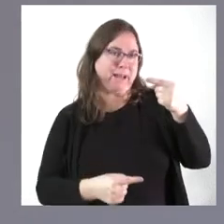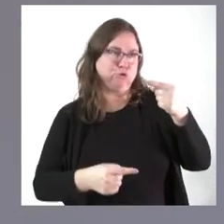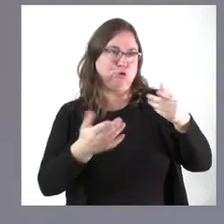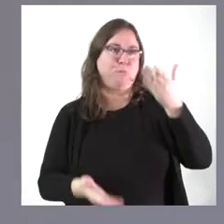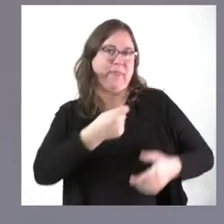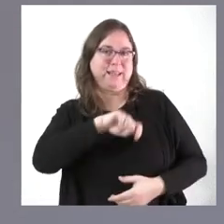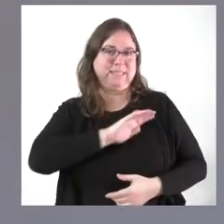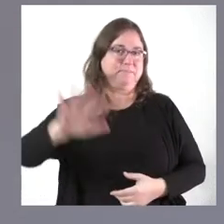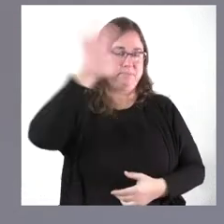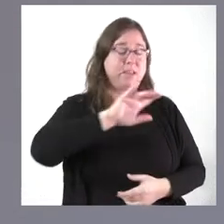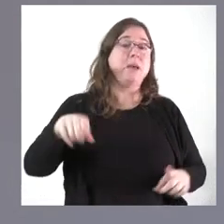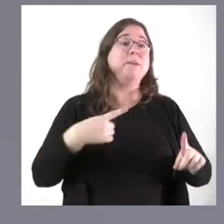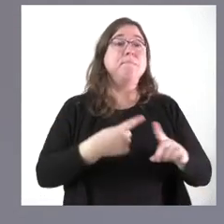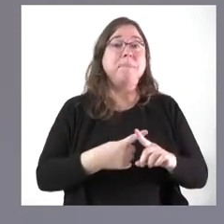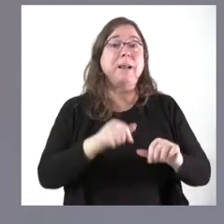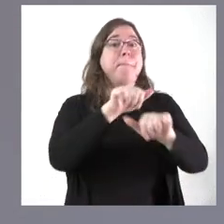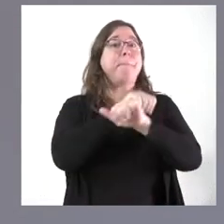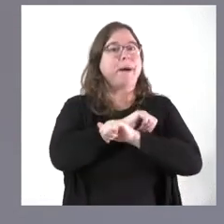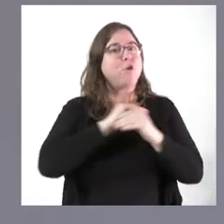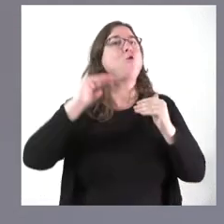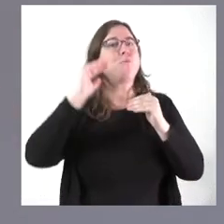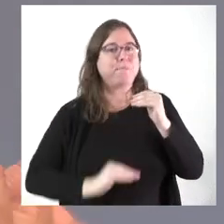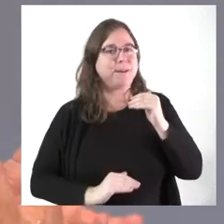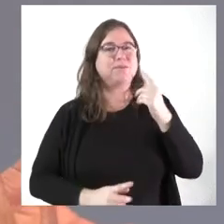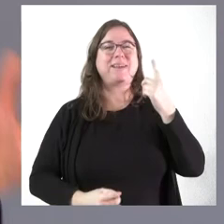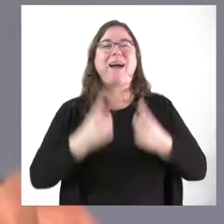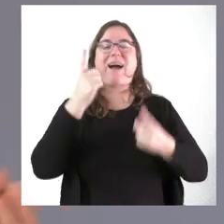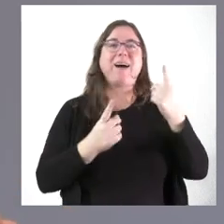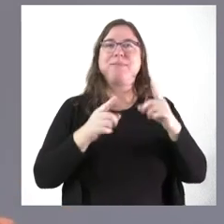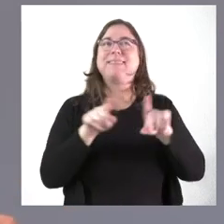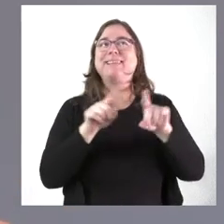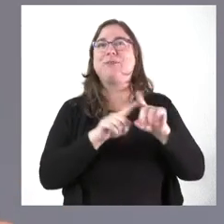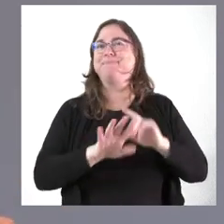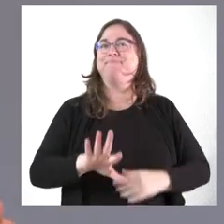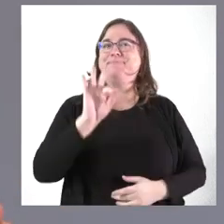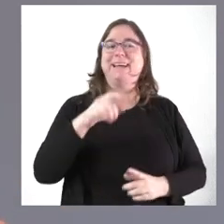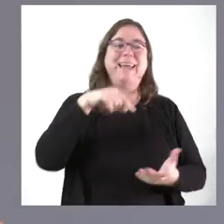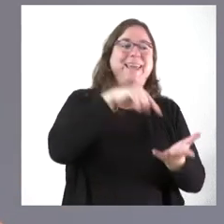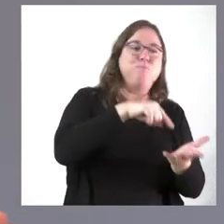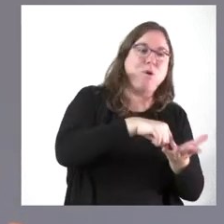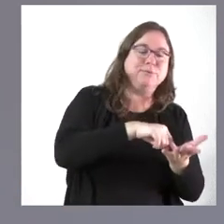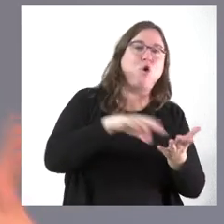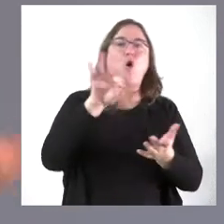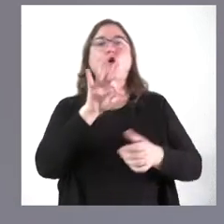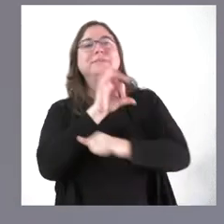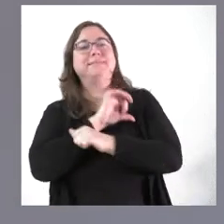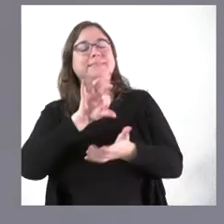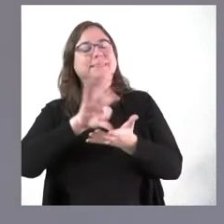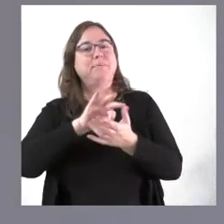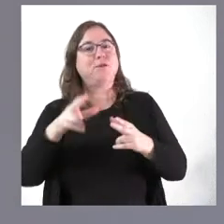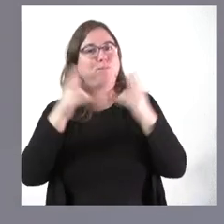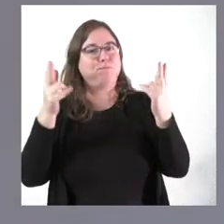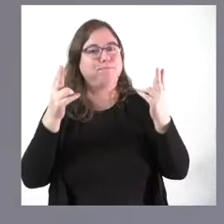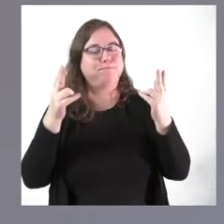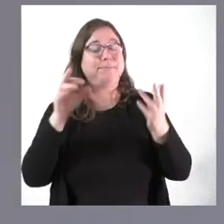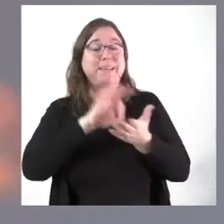con tener menos paro que la media a veces se nos plantea la idea de que hay que elegir entre bajar impuestos o tener buenos servicios públicos aquí en castellano estamos